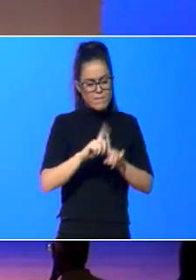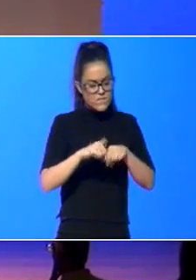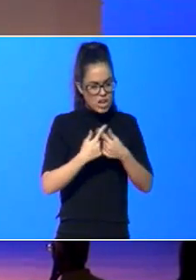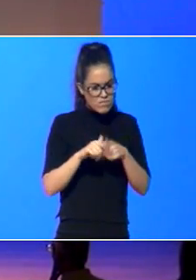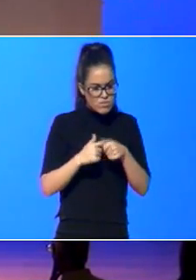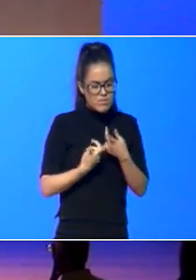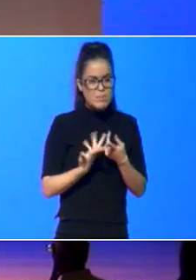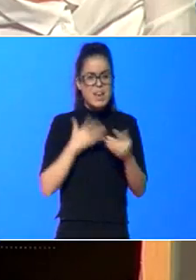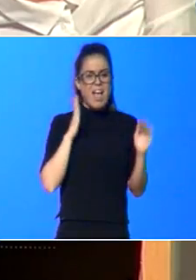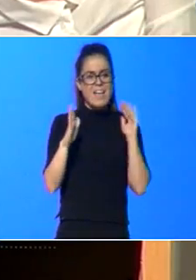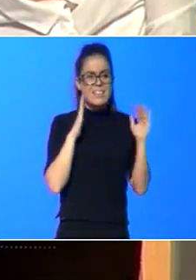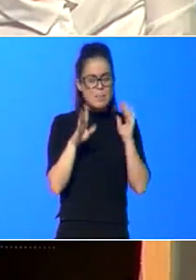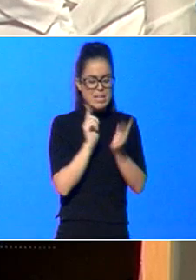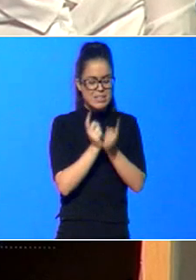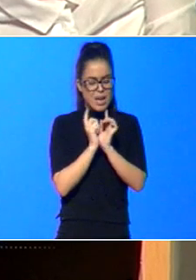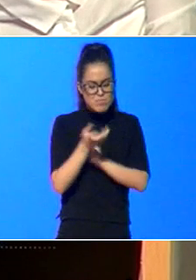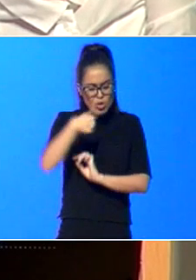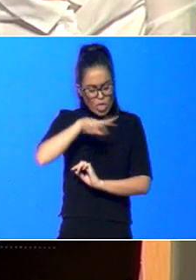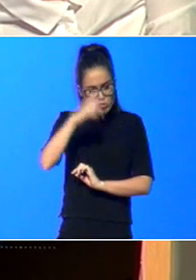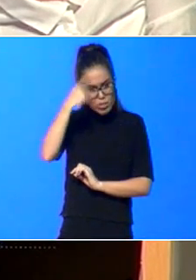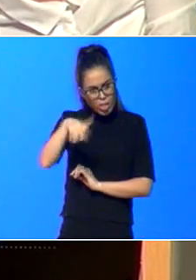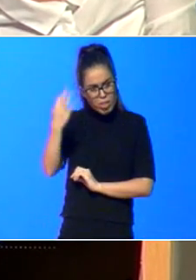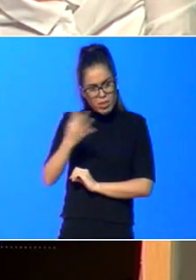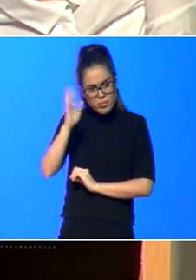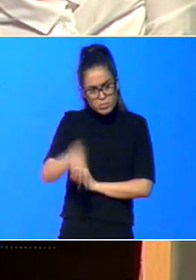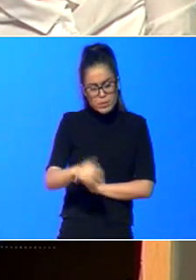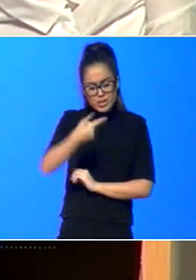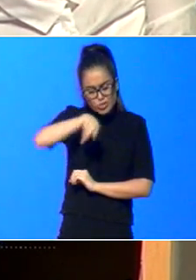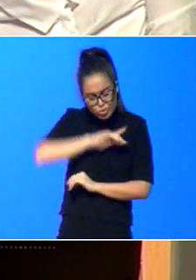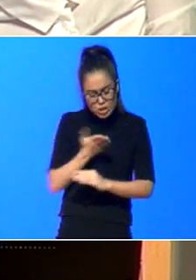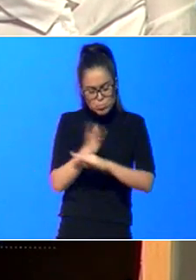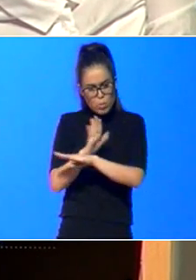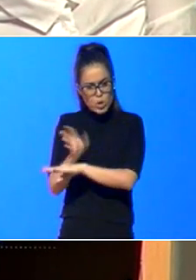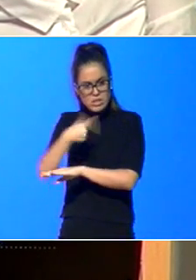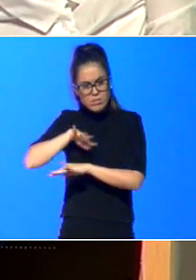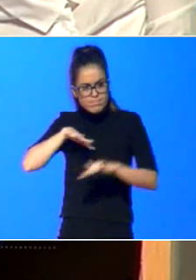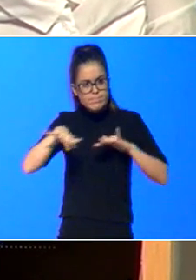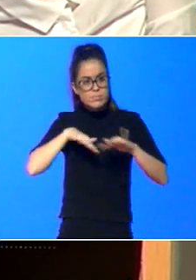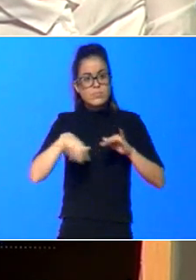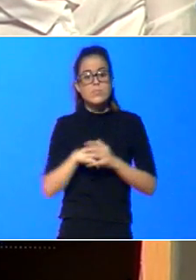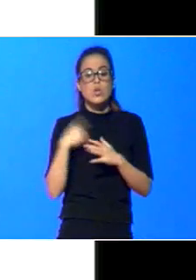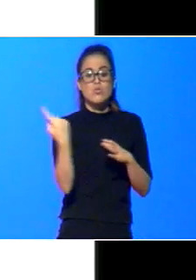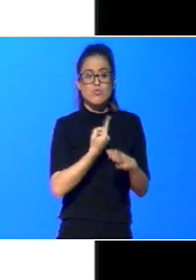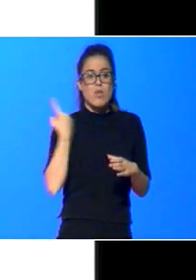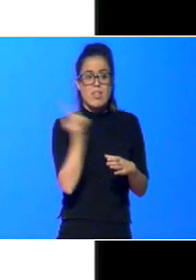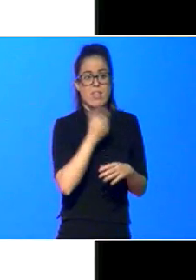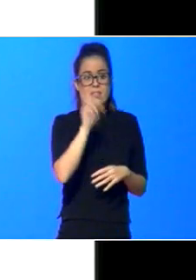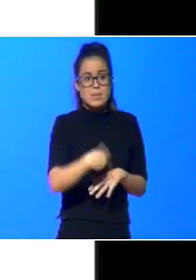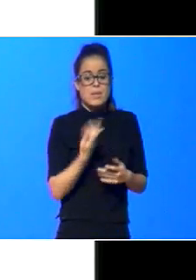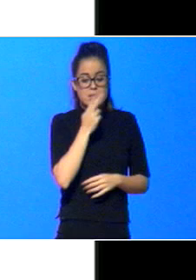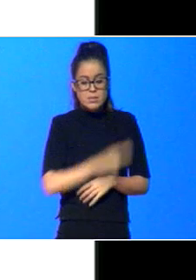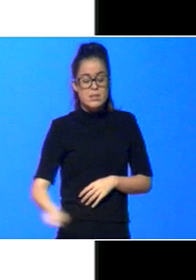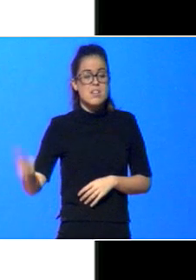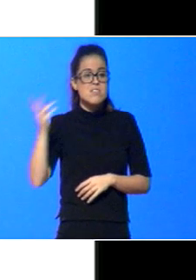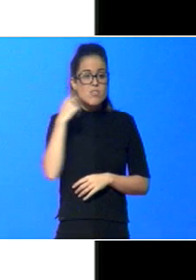entre etapas, qué pasa con sus hijos, qué tipo de propuestas les hacemos. La soledad, evitar la soledad de los niños. Las redes de